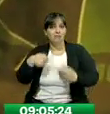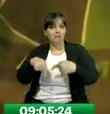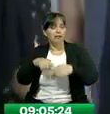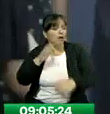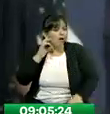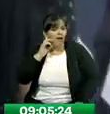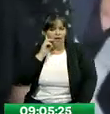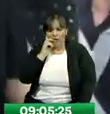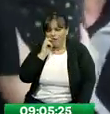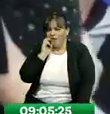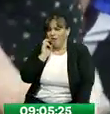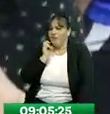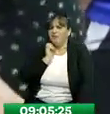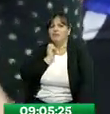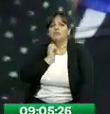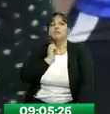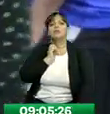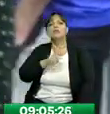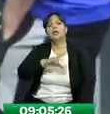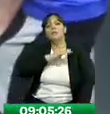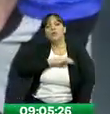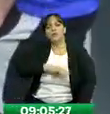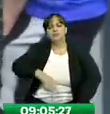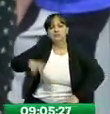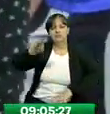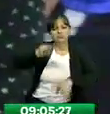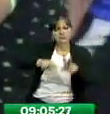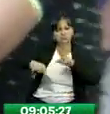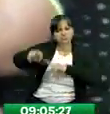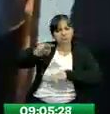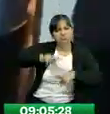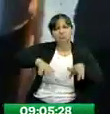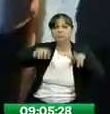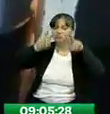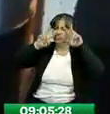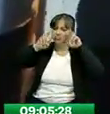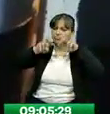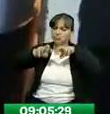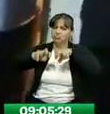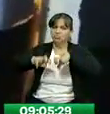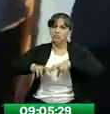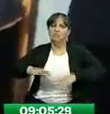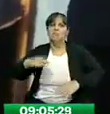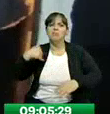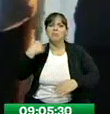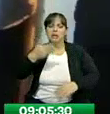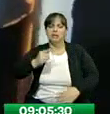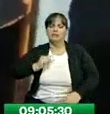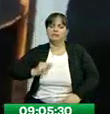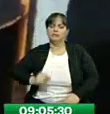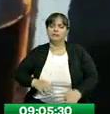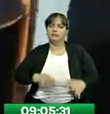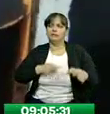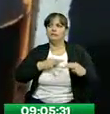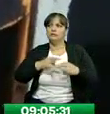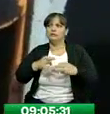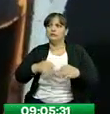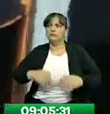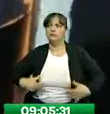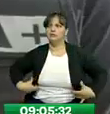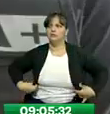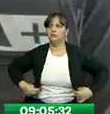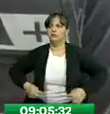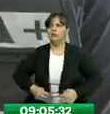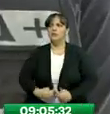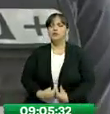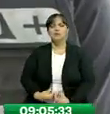la policía ya está investigando en los próximos días se espera tener resultados de esta muerte violenta si no se le llevó a la